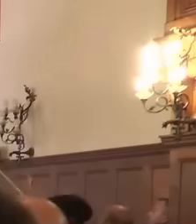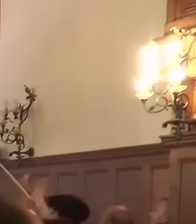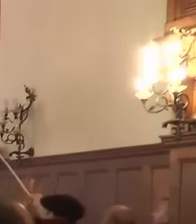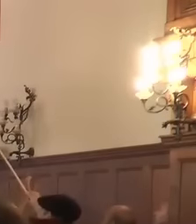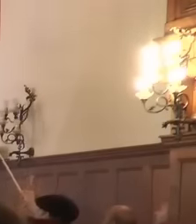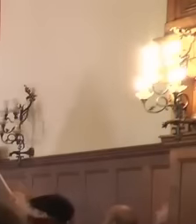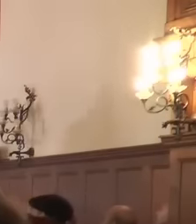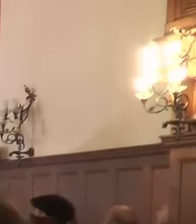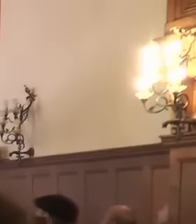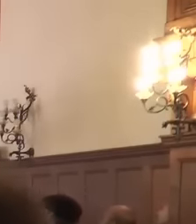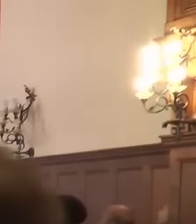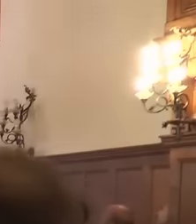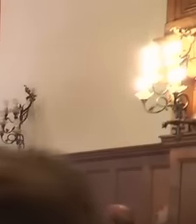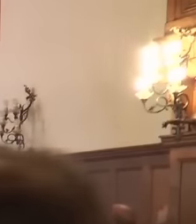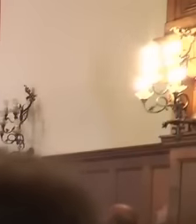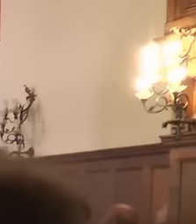ti